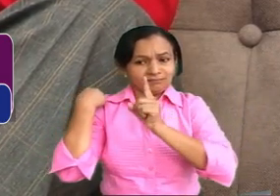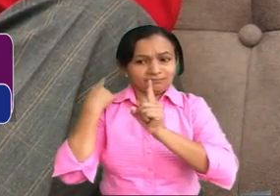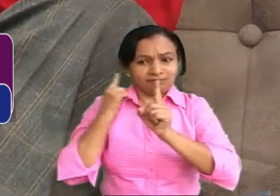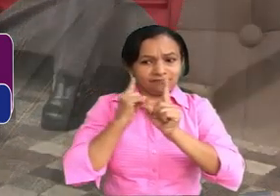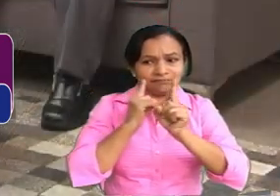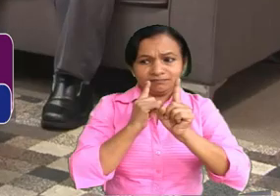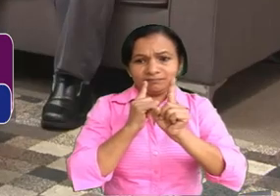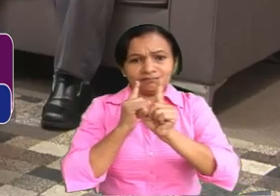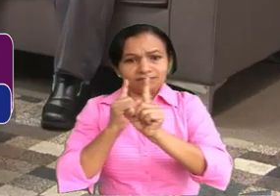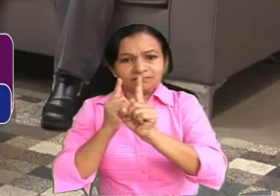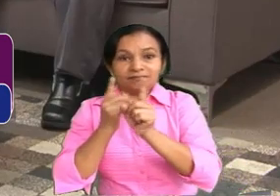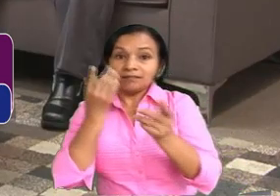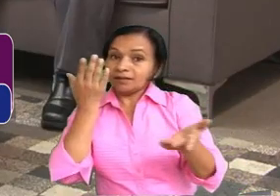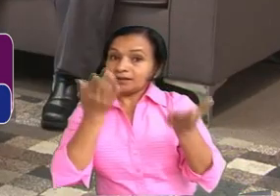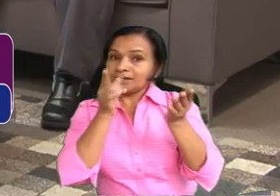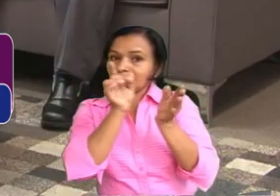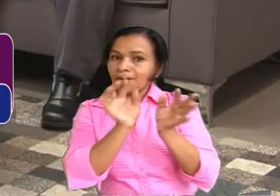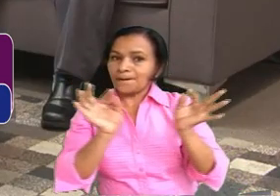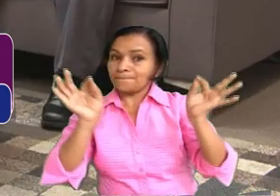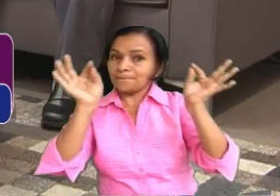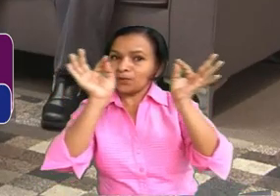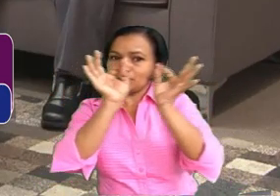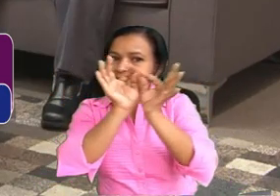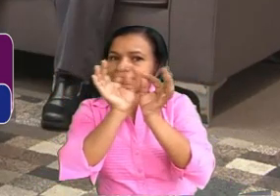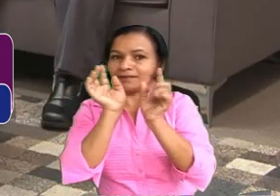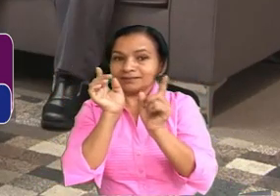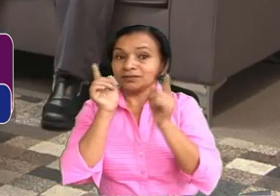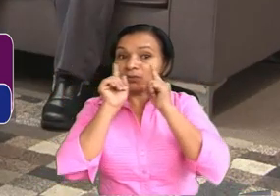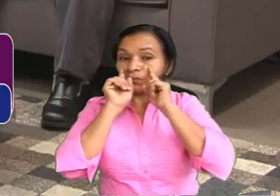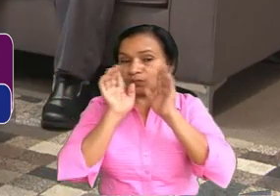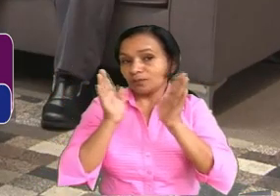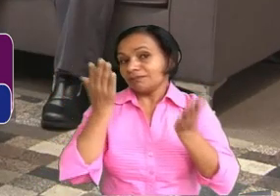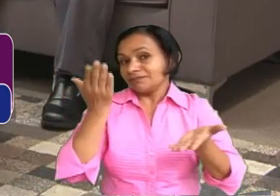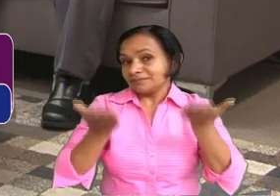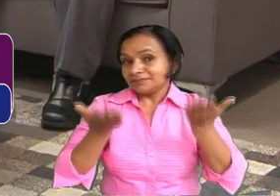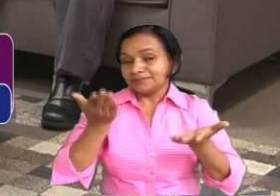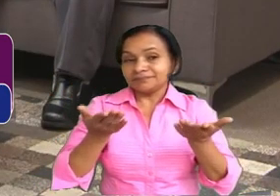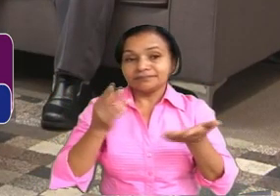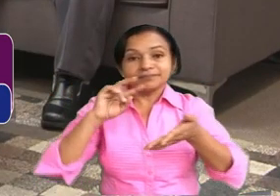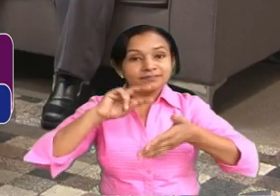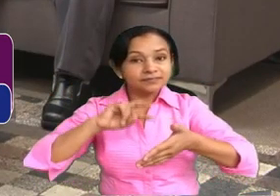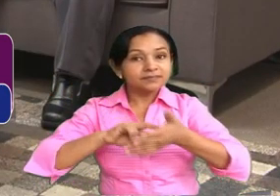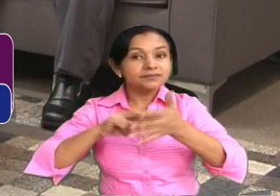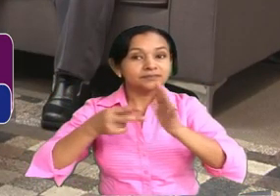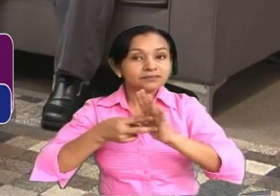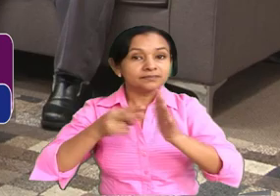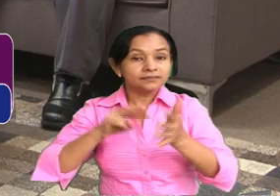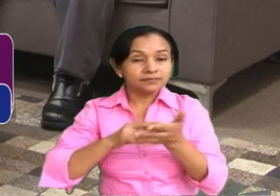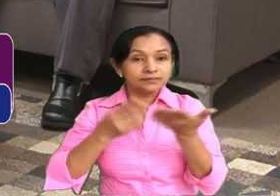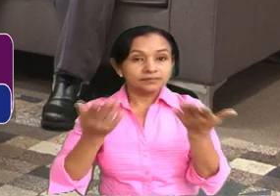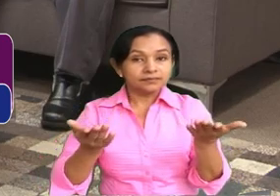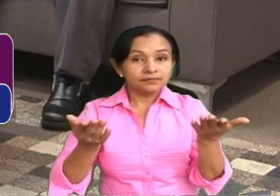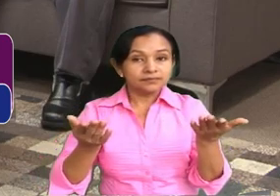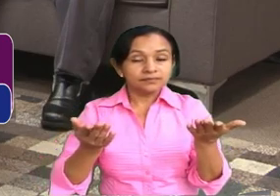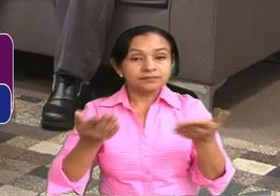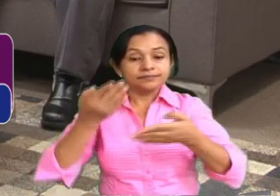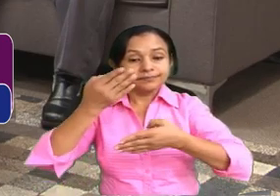digo yo, eras importante y andabas un guardaespaldas. Entonces, en este sentido, esta unión de